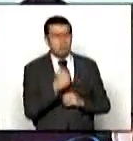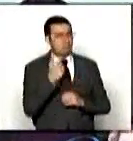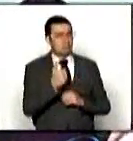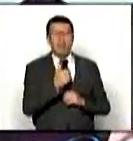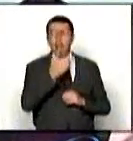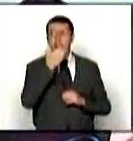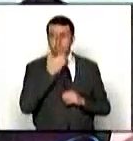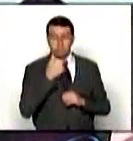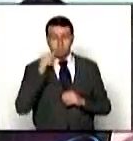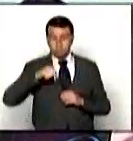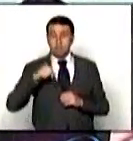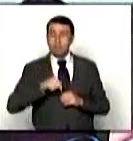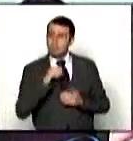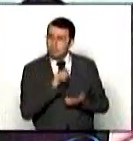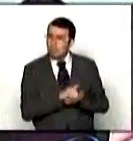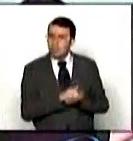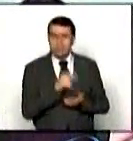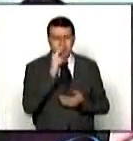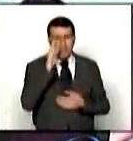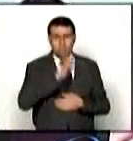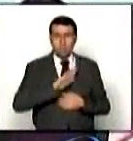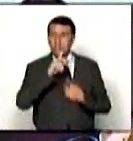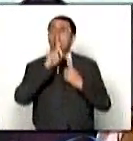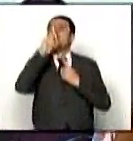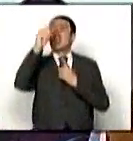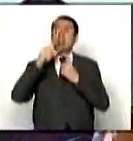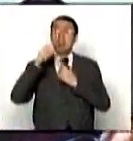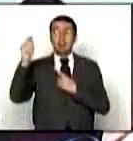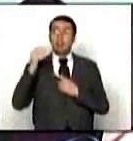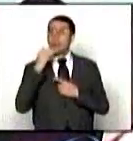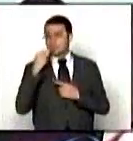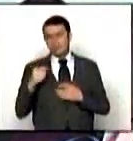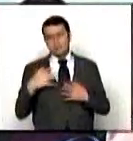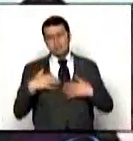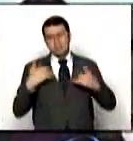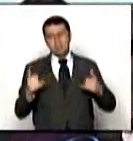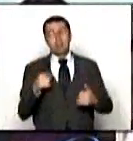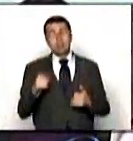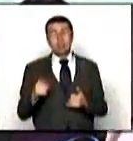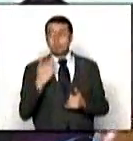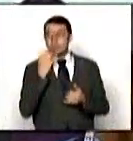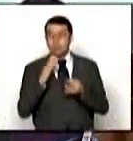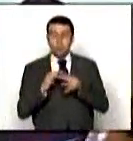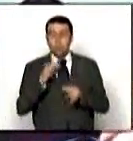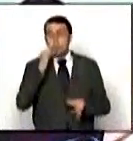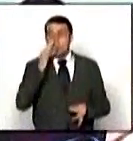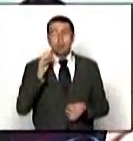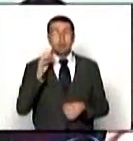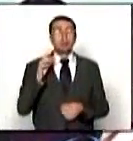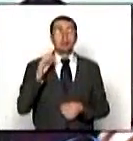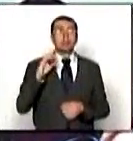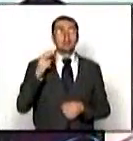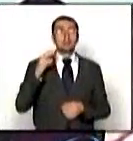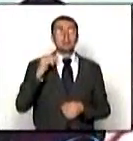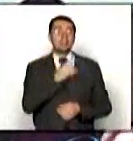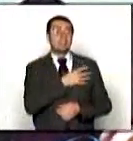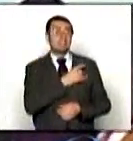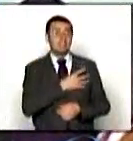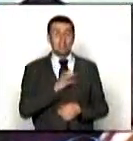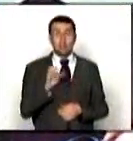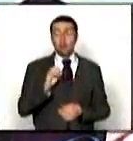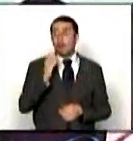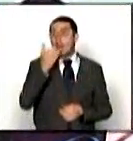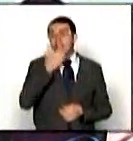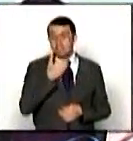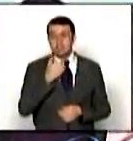y frutas nacionales, yo les hago un llamado aquí a los papás, que no, yo soy feliz porque yo le doy uva chilena, que manzana peruana, que manzana chilena, y bien felices